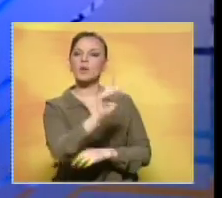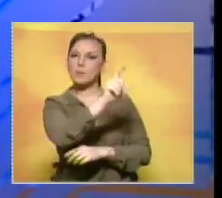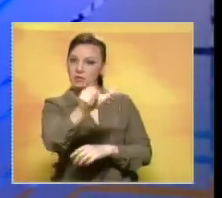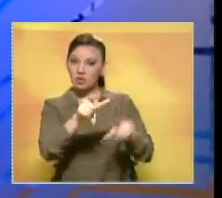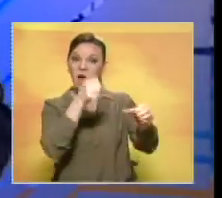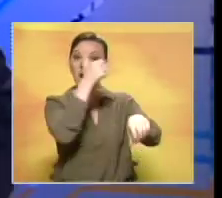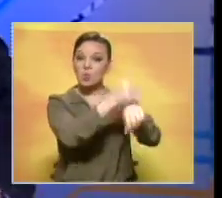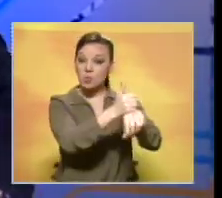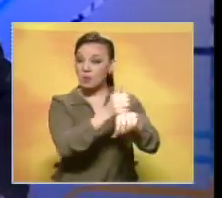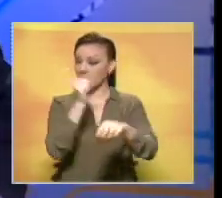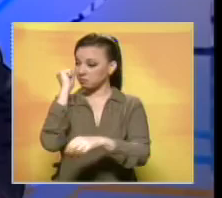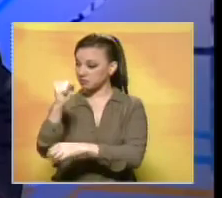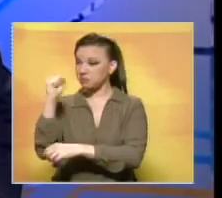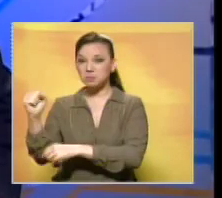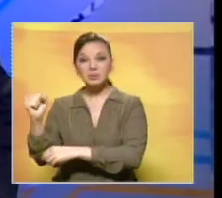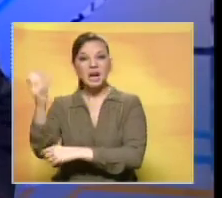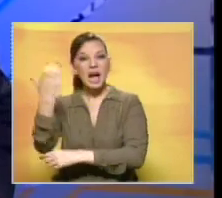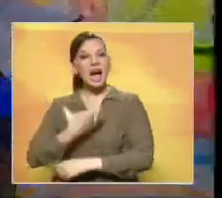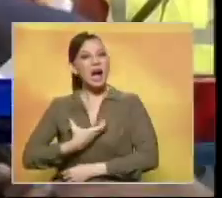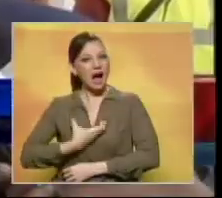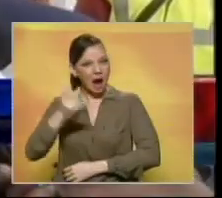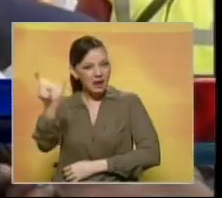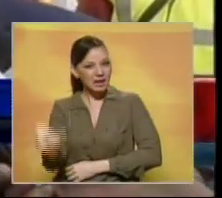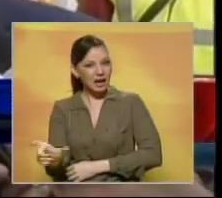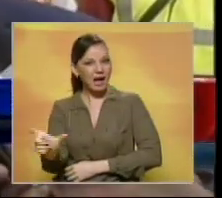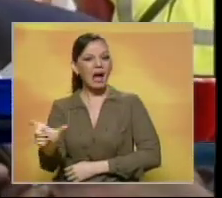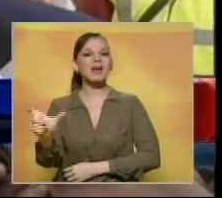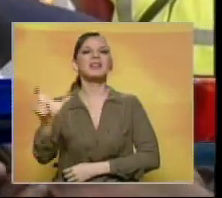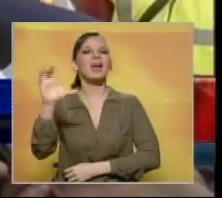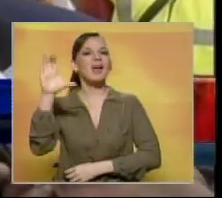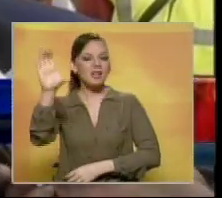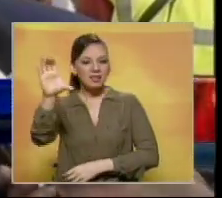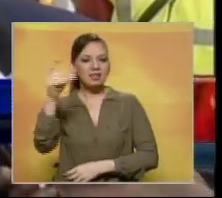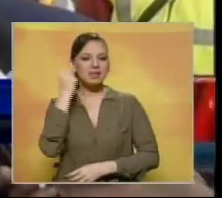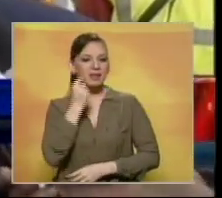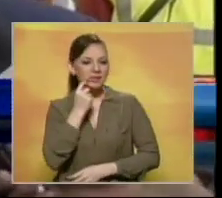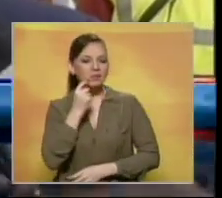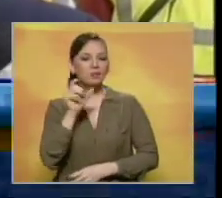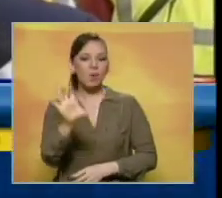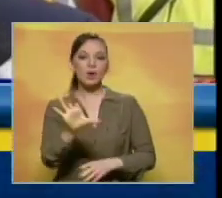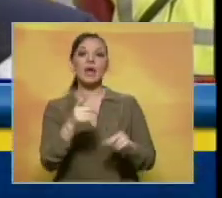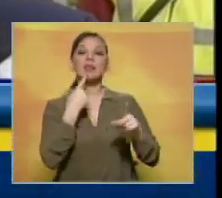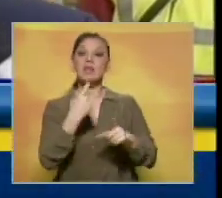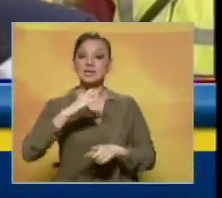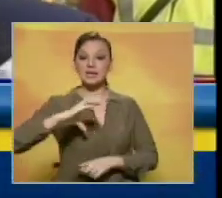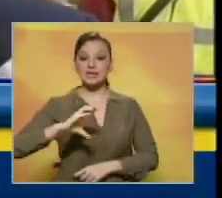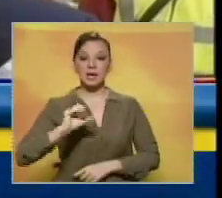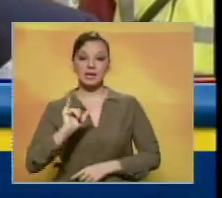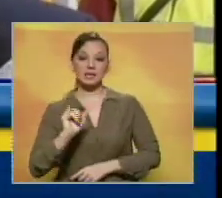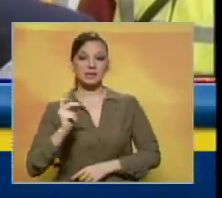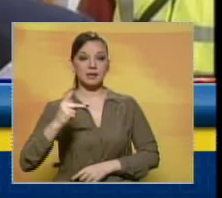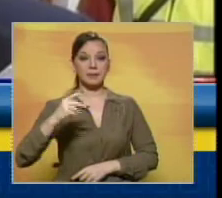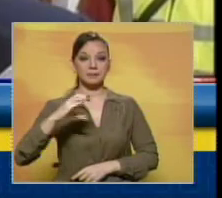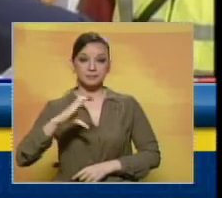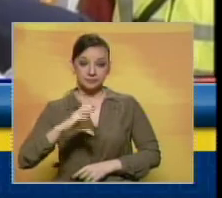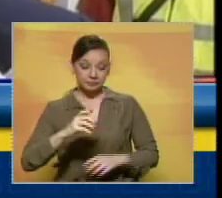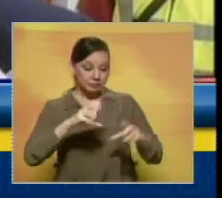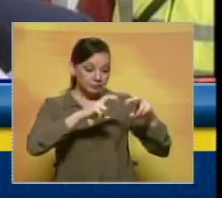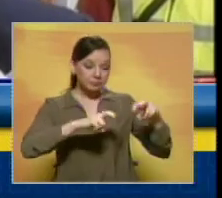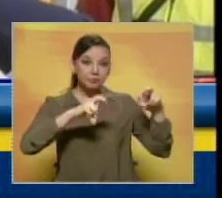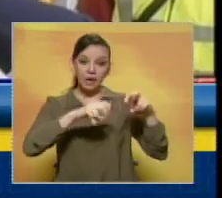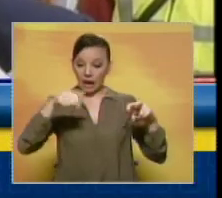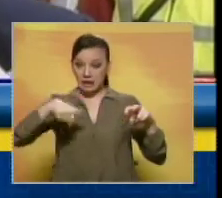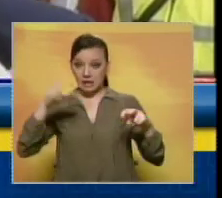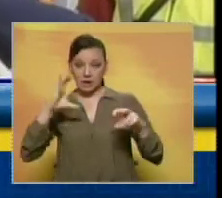asesinato del alcalde Enrique Franceschi. Precisó que una comisión del Cuerpo de Investigaciones Científicas, Penales y Criminalísticas, enviada